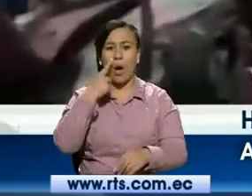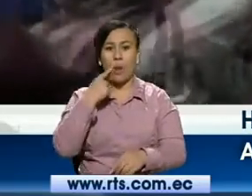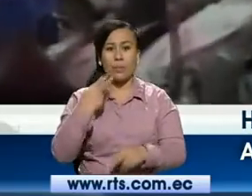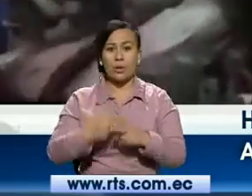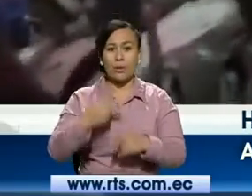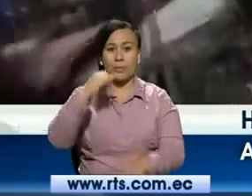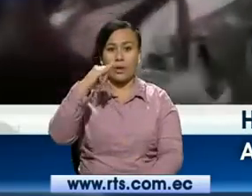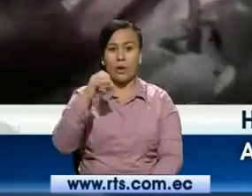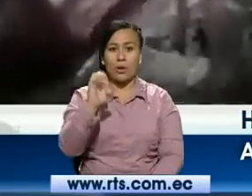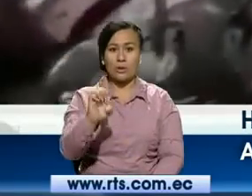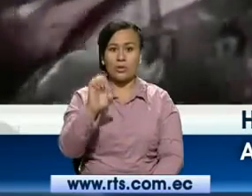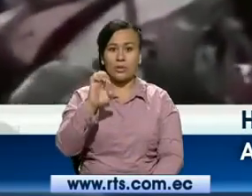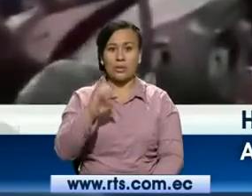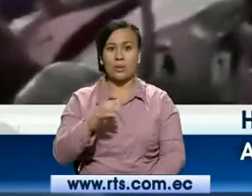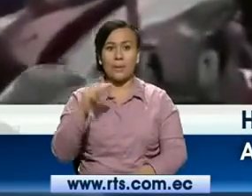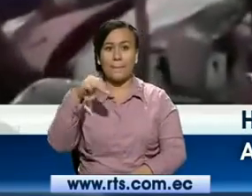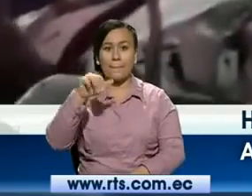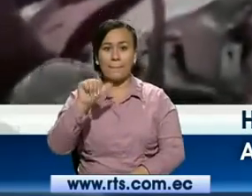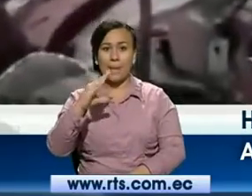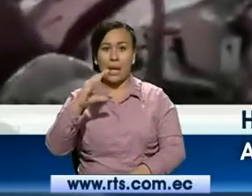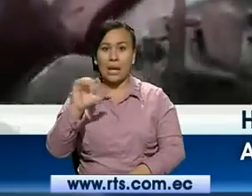32 años.